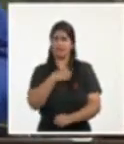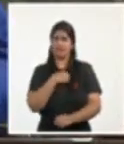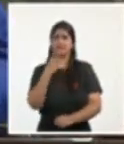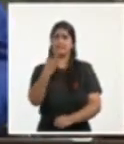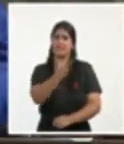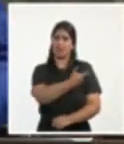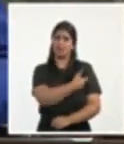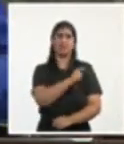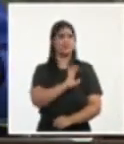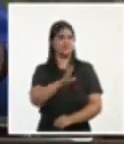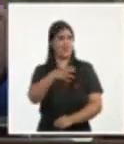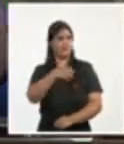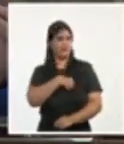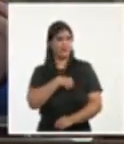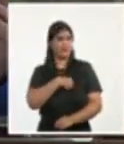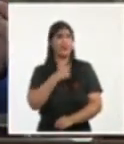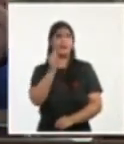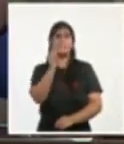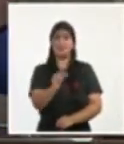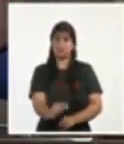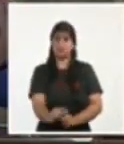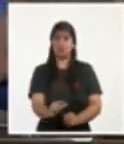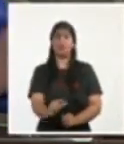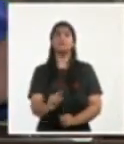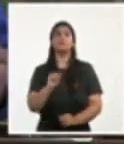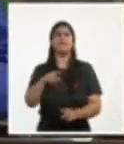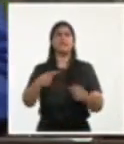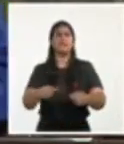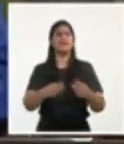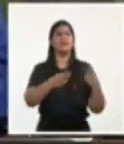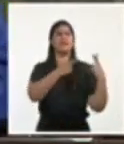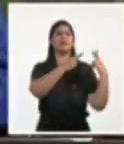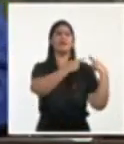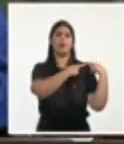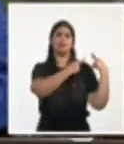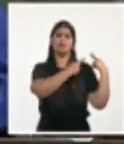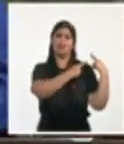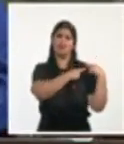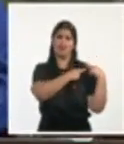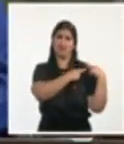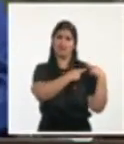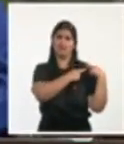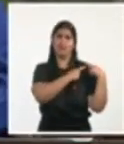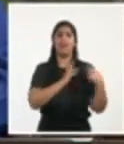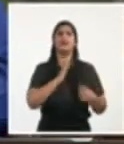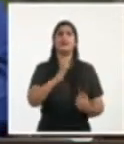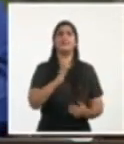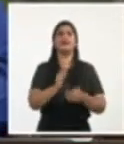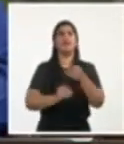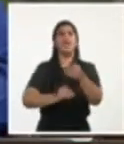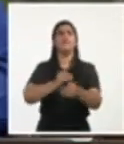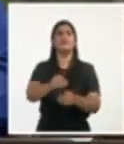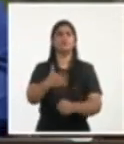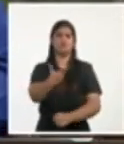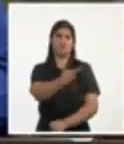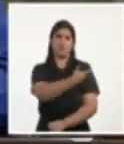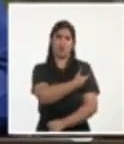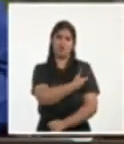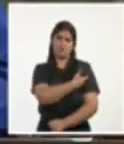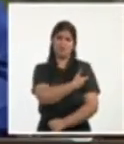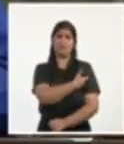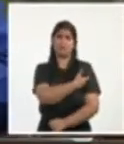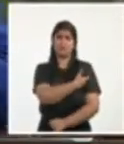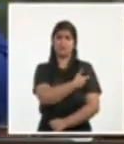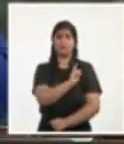va a vacunar también tiene que tener un sentido de responsabilidad para no alterar ese ciclo de vacunación. Y por otra parte, todas las